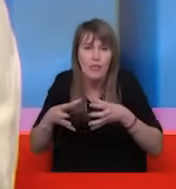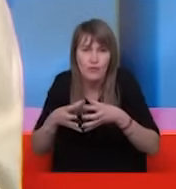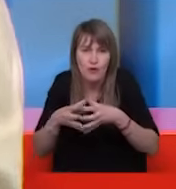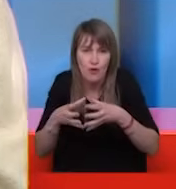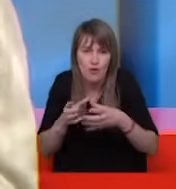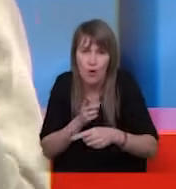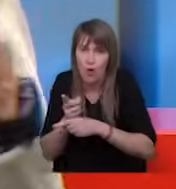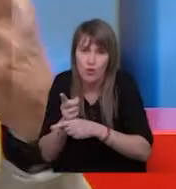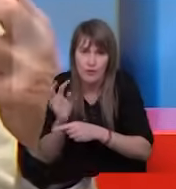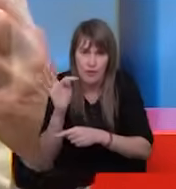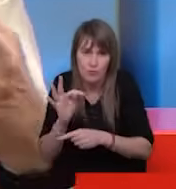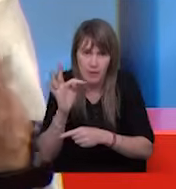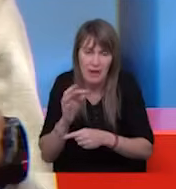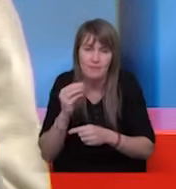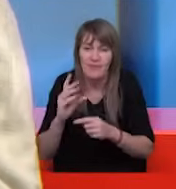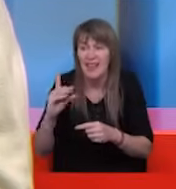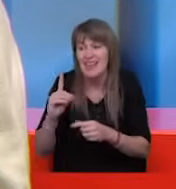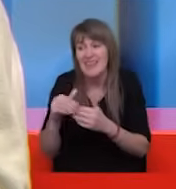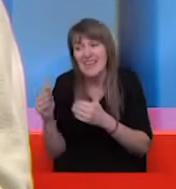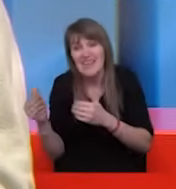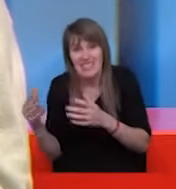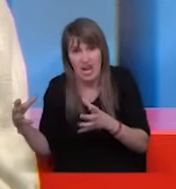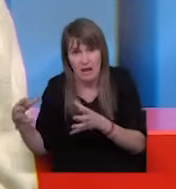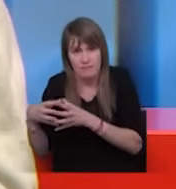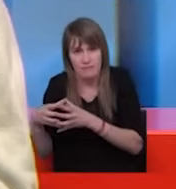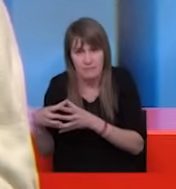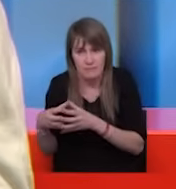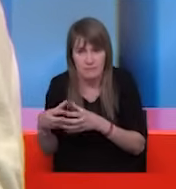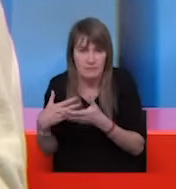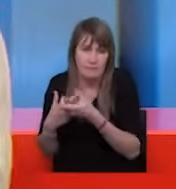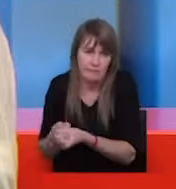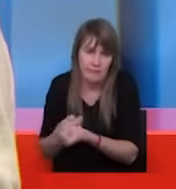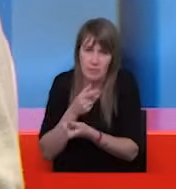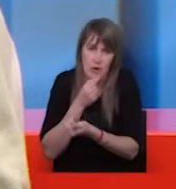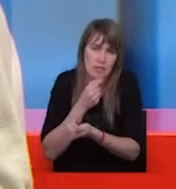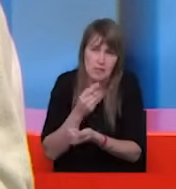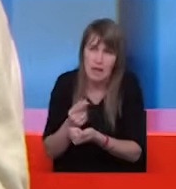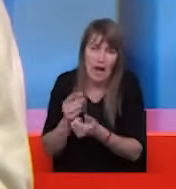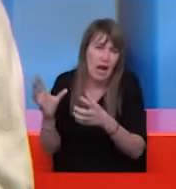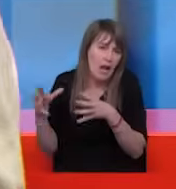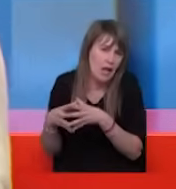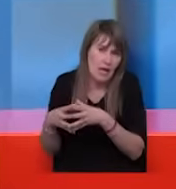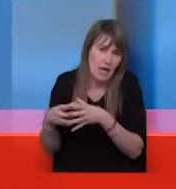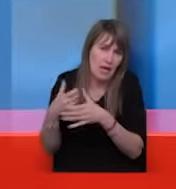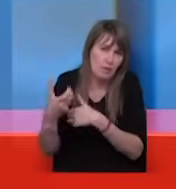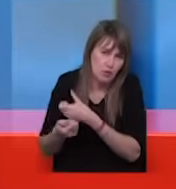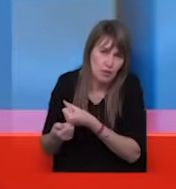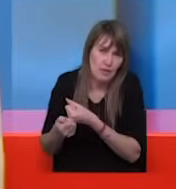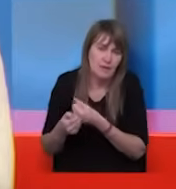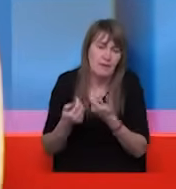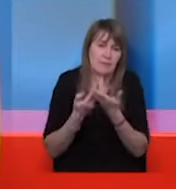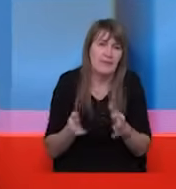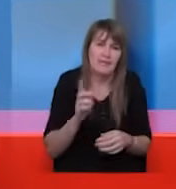la concreción de toda una derecha que venía actuando para policial o muy silvestre desde el principio de los 60,